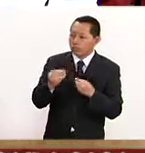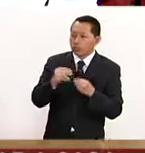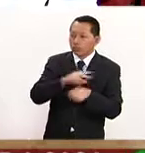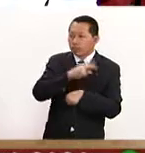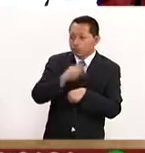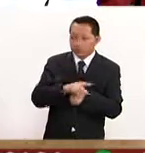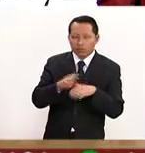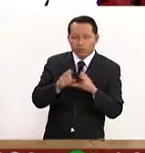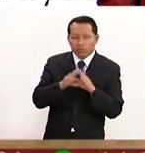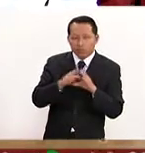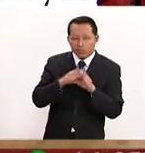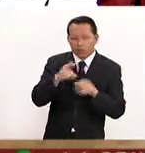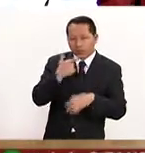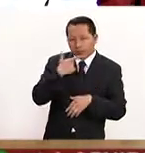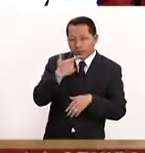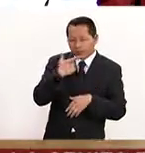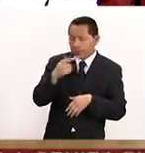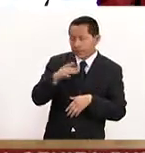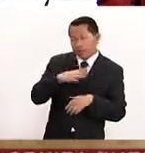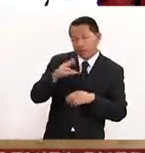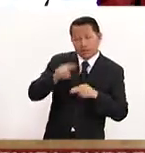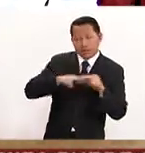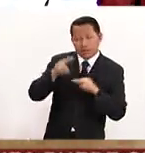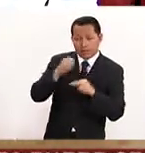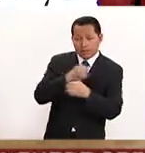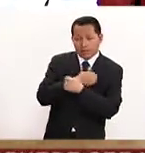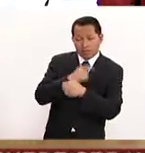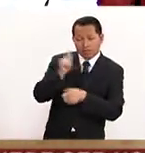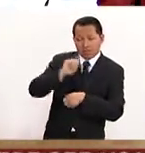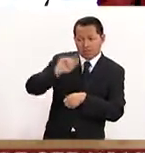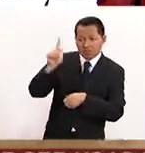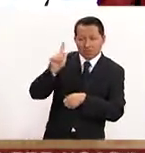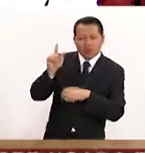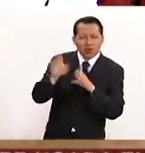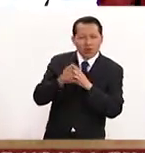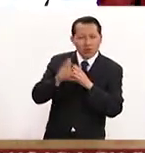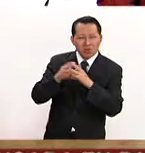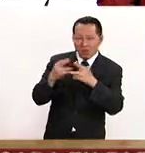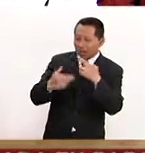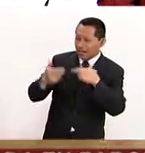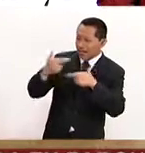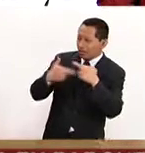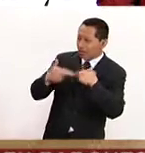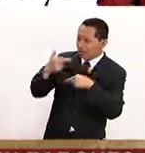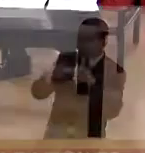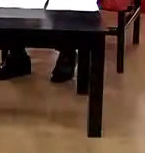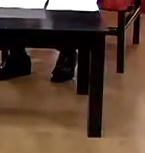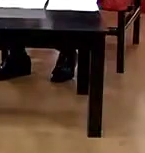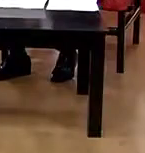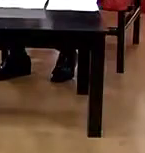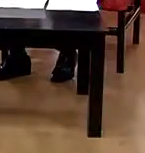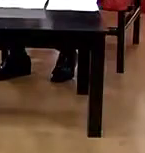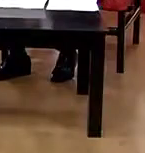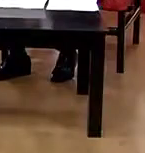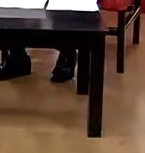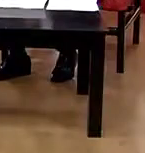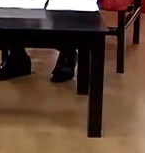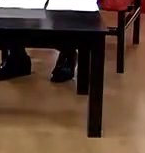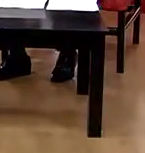como la Gran Bretaña, con un alto nivel educativo, estén como en retroceso y culpando a los inmigrantes de